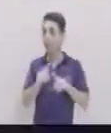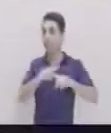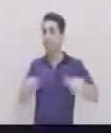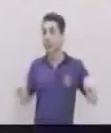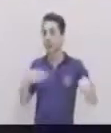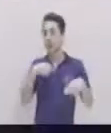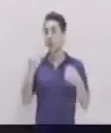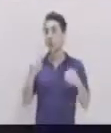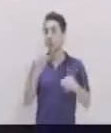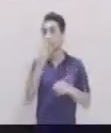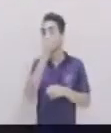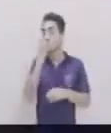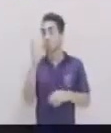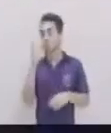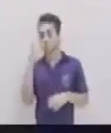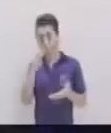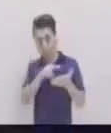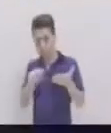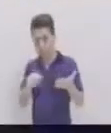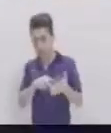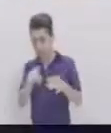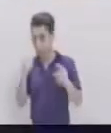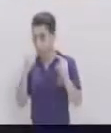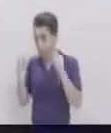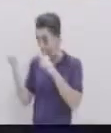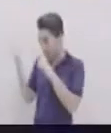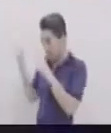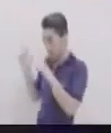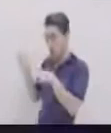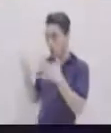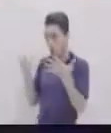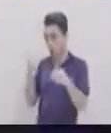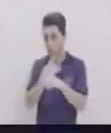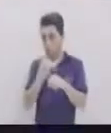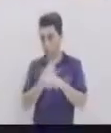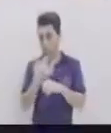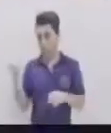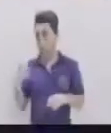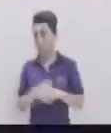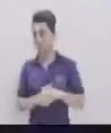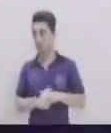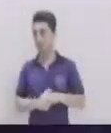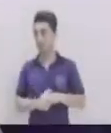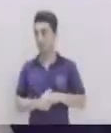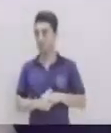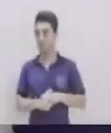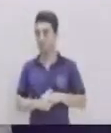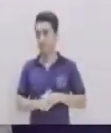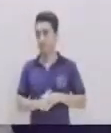forma silenciosa. De igual manera te pido que observes la técnica que voy a utilizar para realizar la lectura.